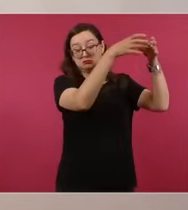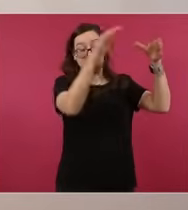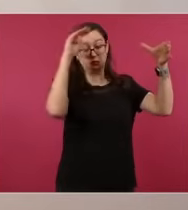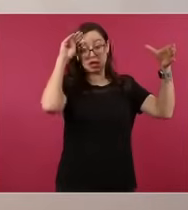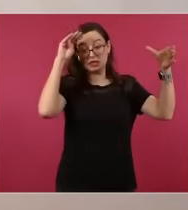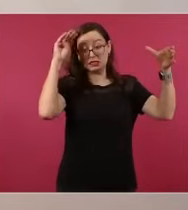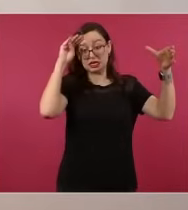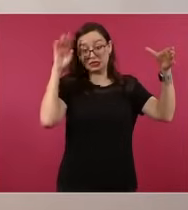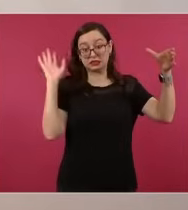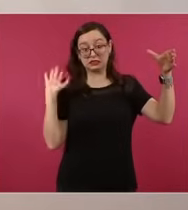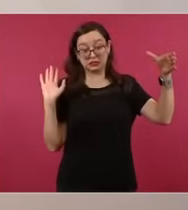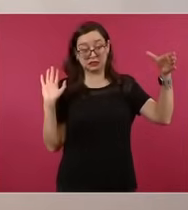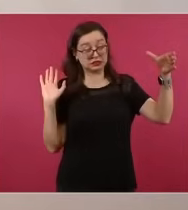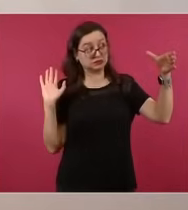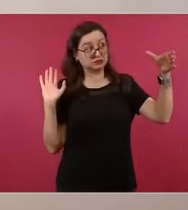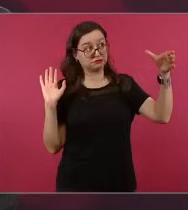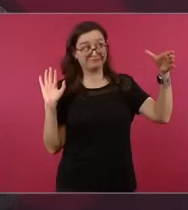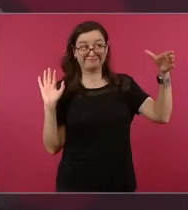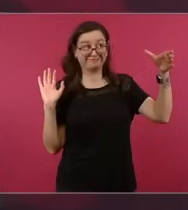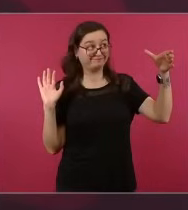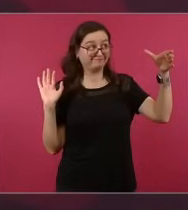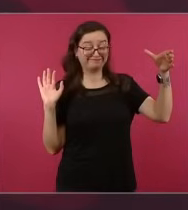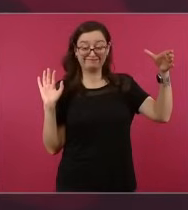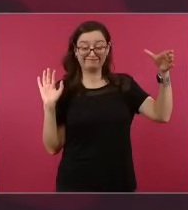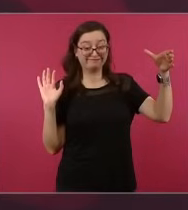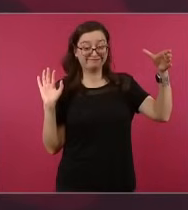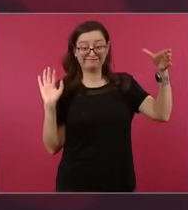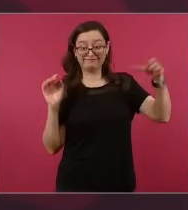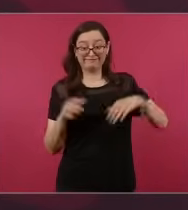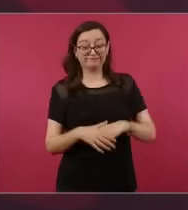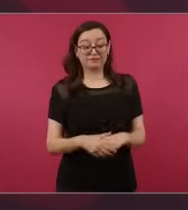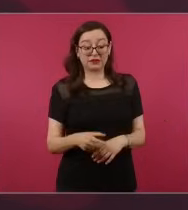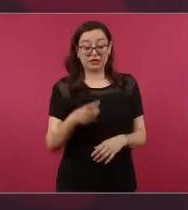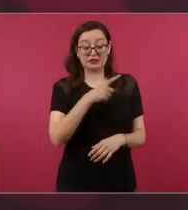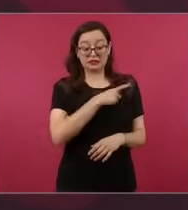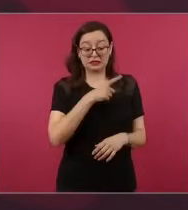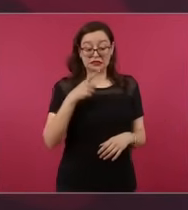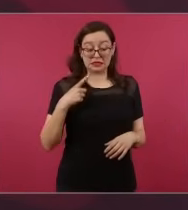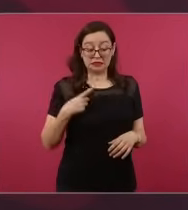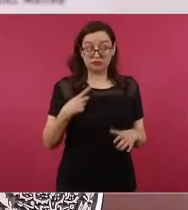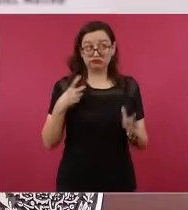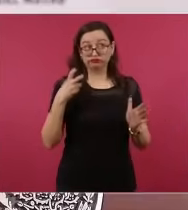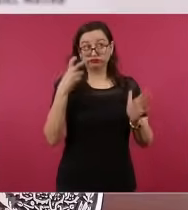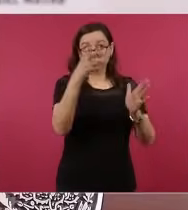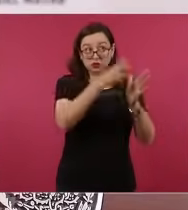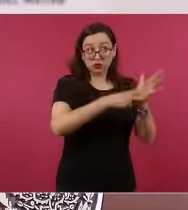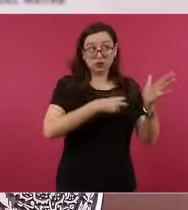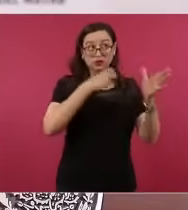Entonces tienen ellos que empezar por